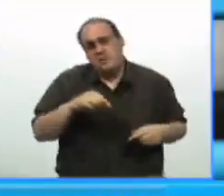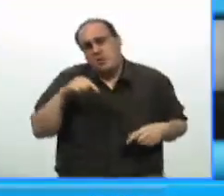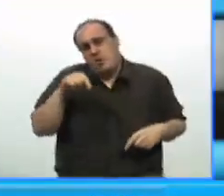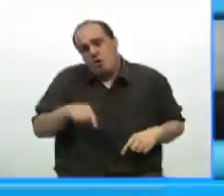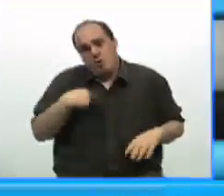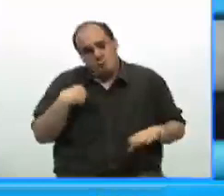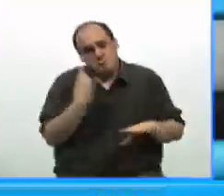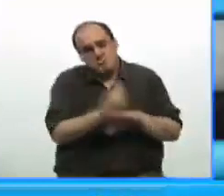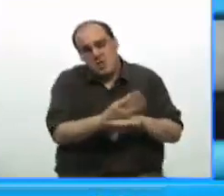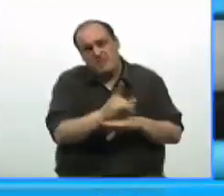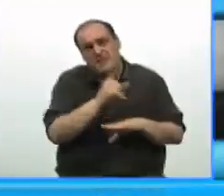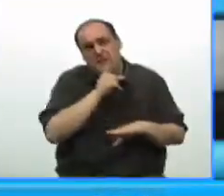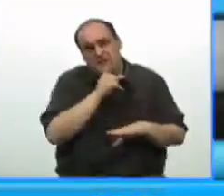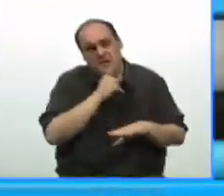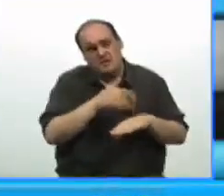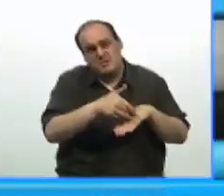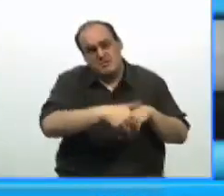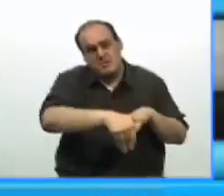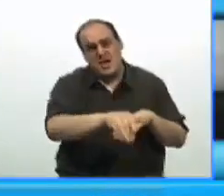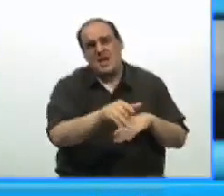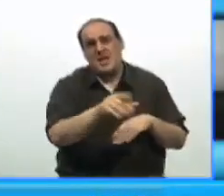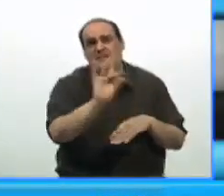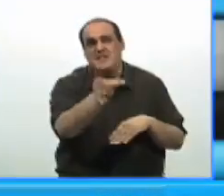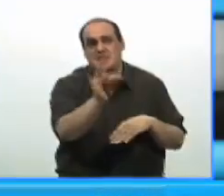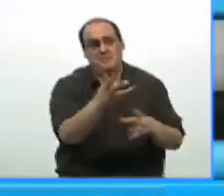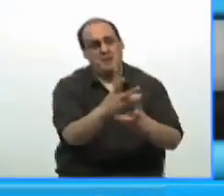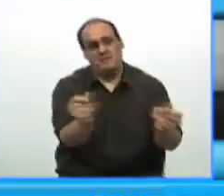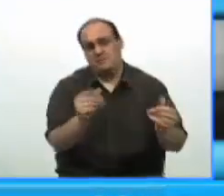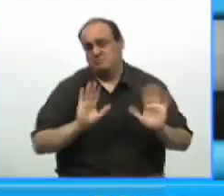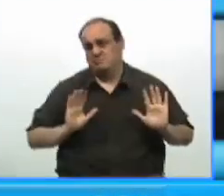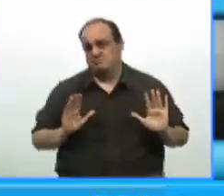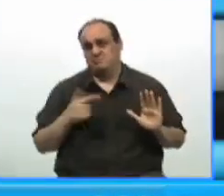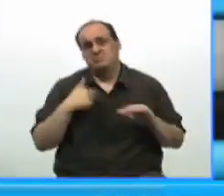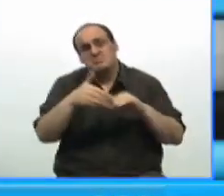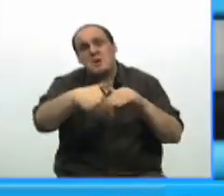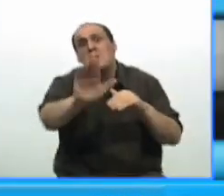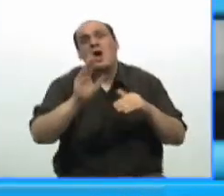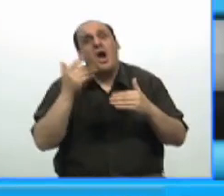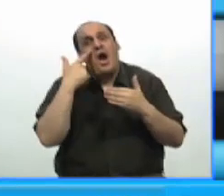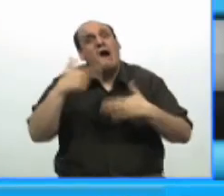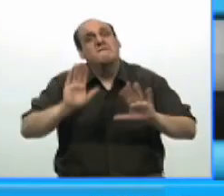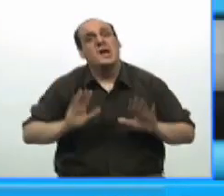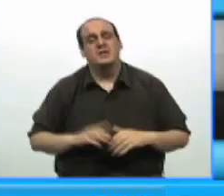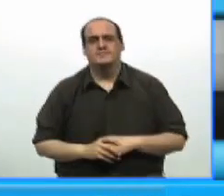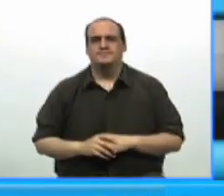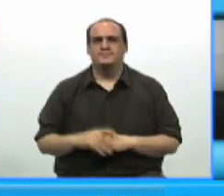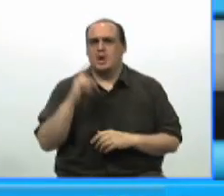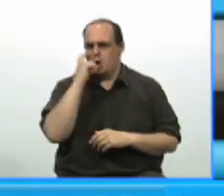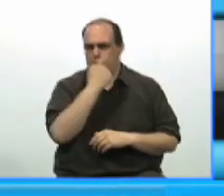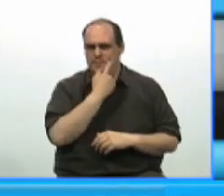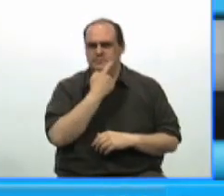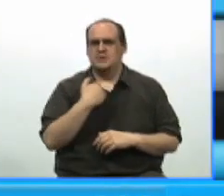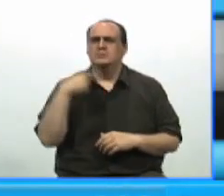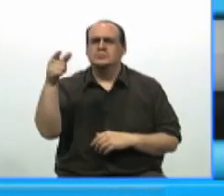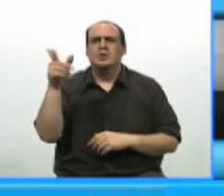hasta diciembre, así que veremos en diciembre cómo siguen las cosas. Claudio, te escuchaba atentamente y